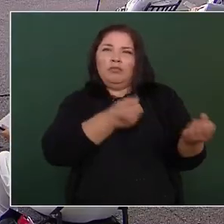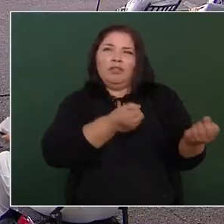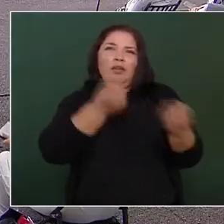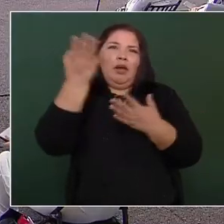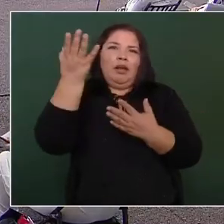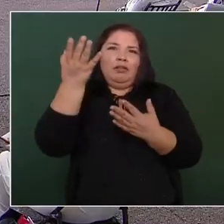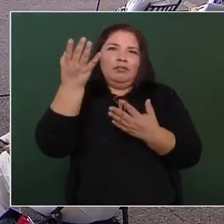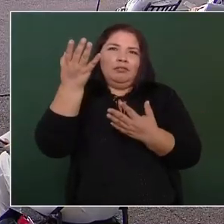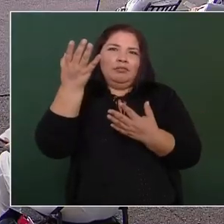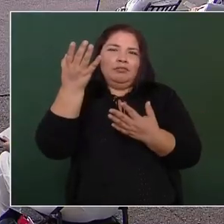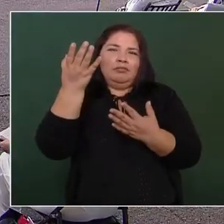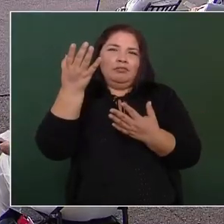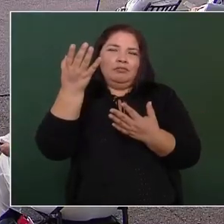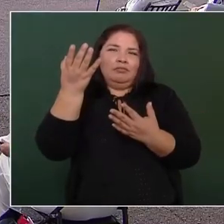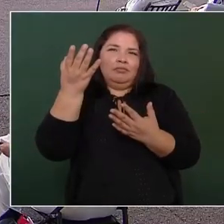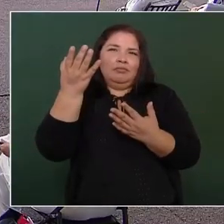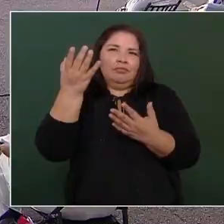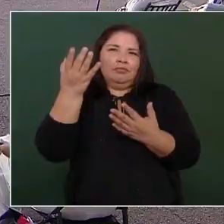tomate,